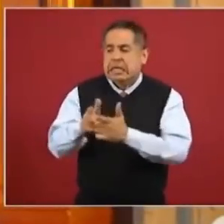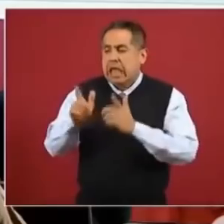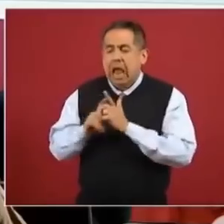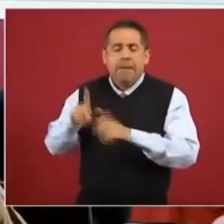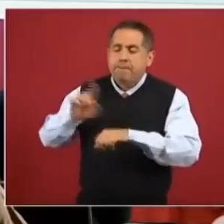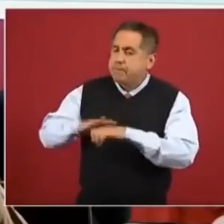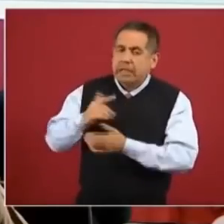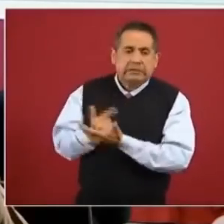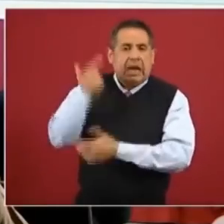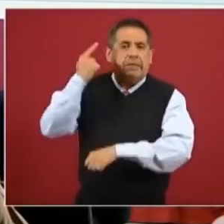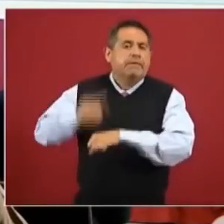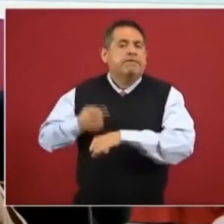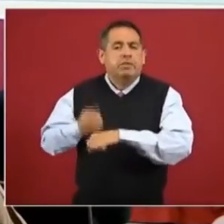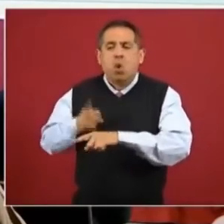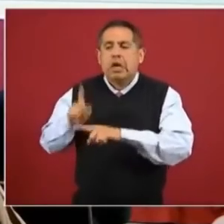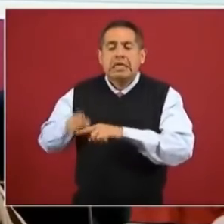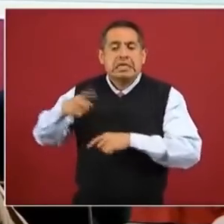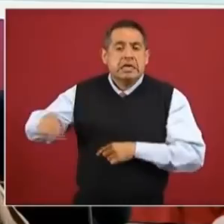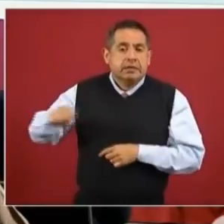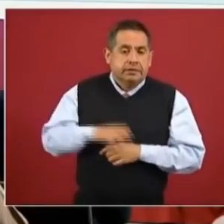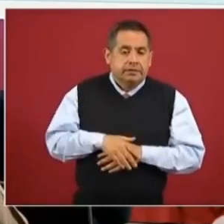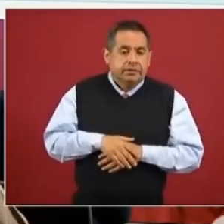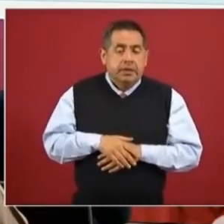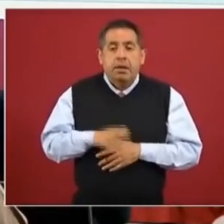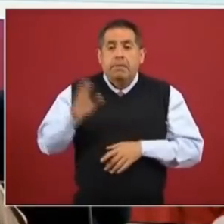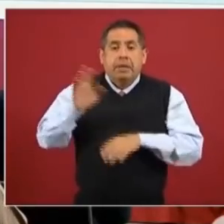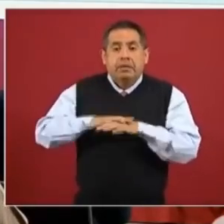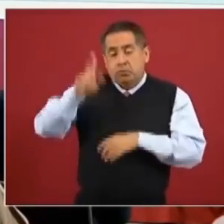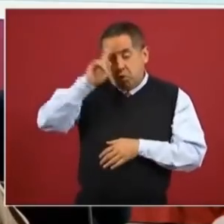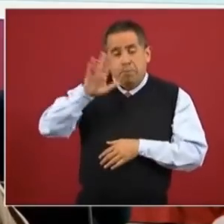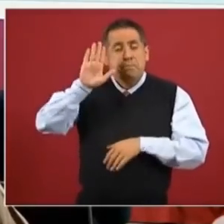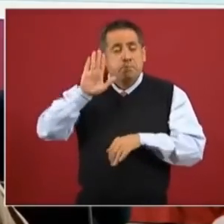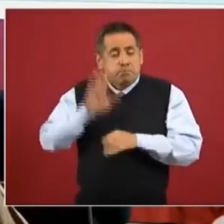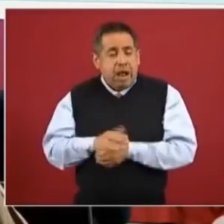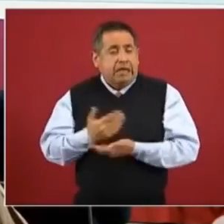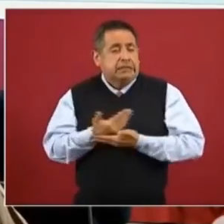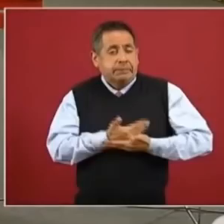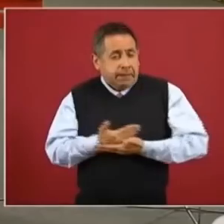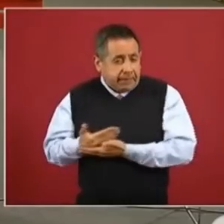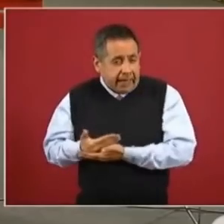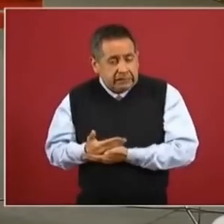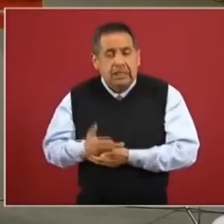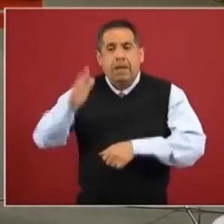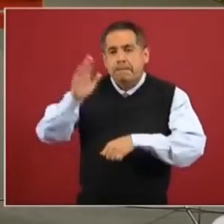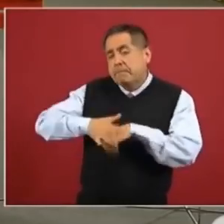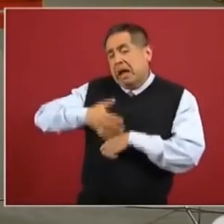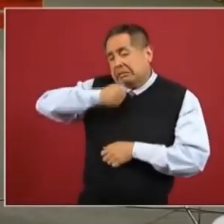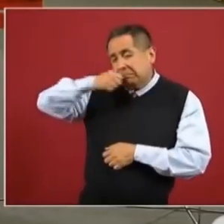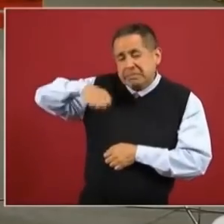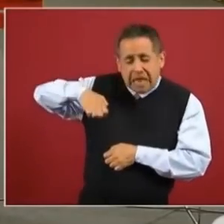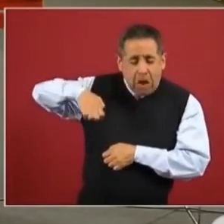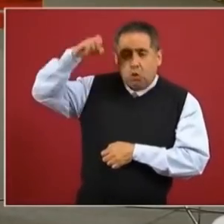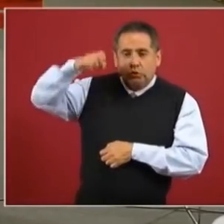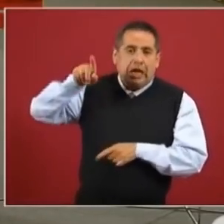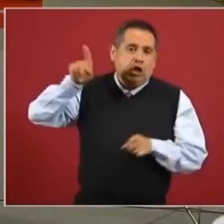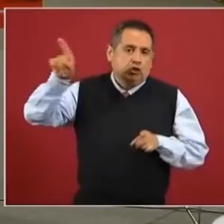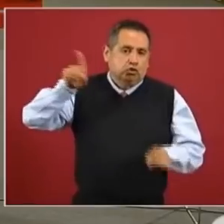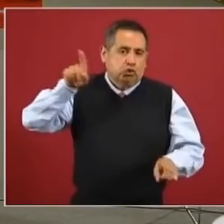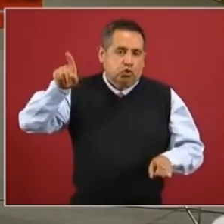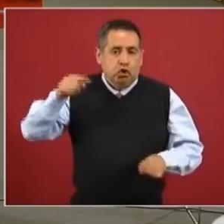vulnerables. Sobre todo los extremos de la vida, los más pequeños y los más grandes en cuanto a la edad. Es